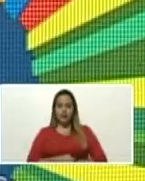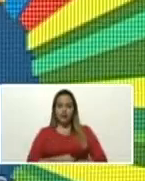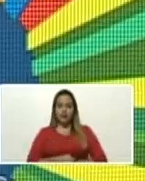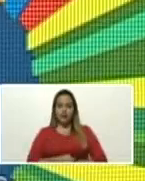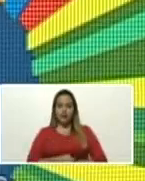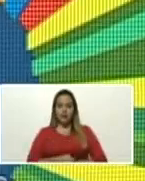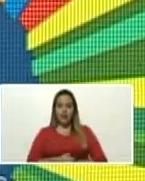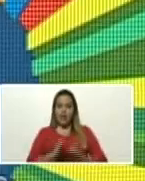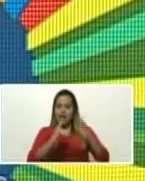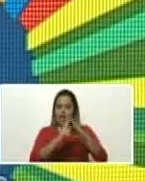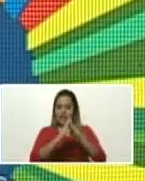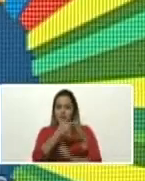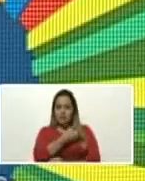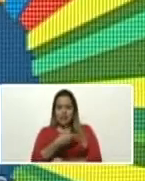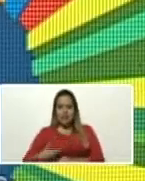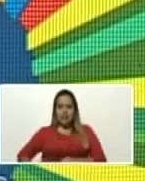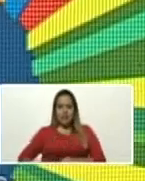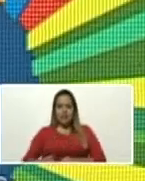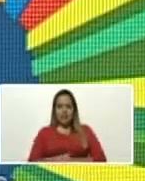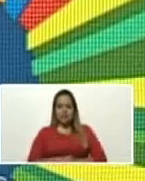a la Casa Presidencial.